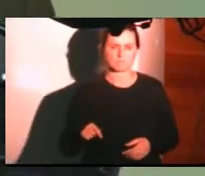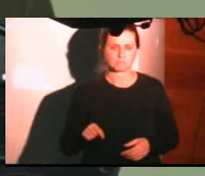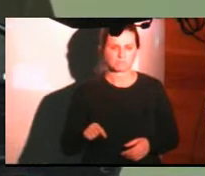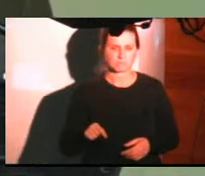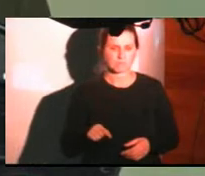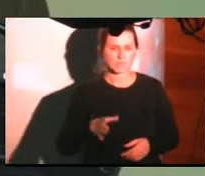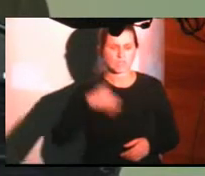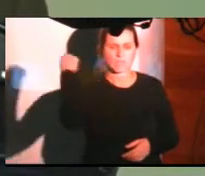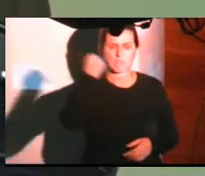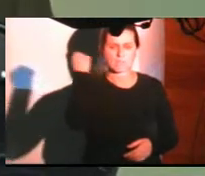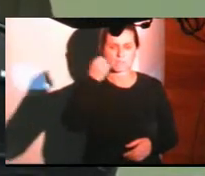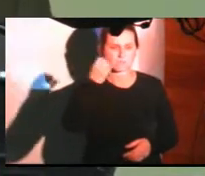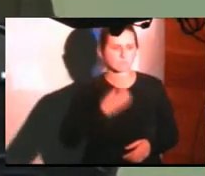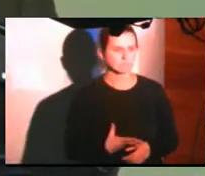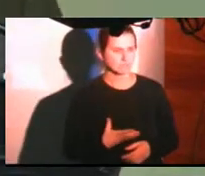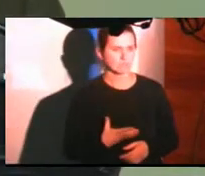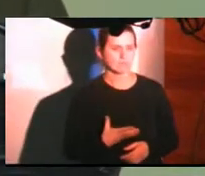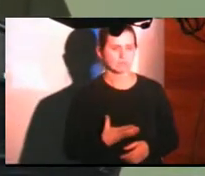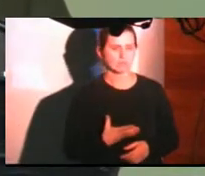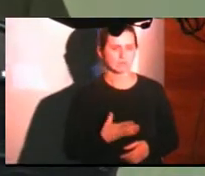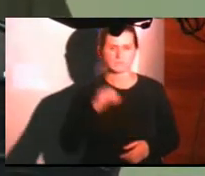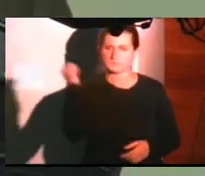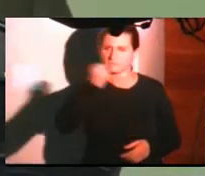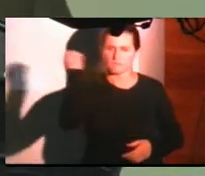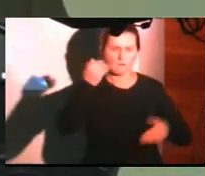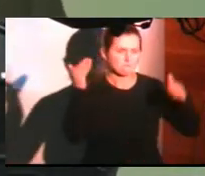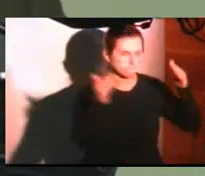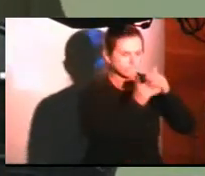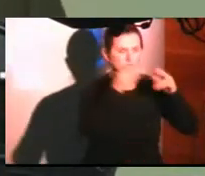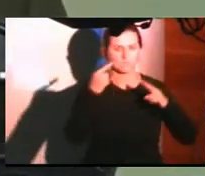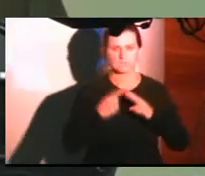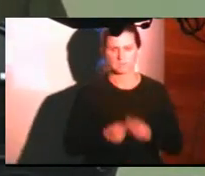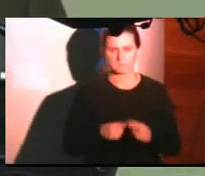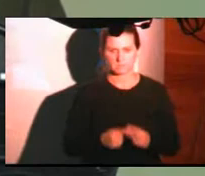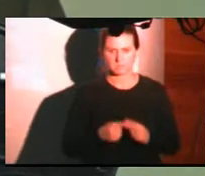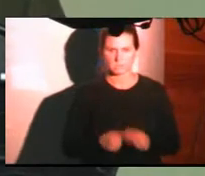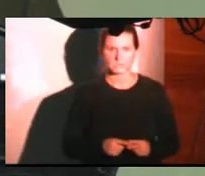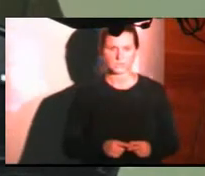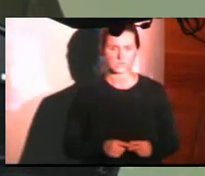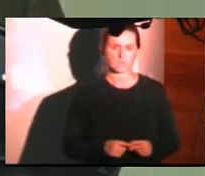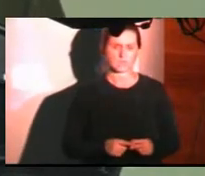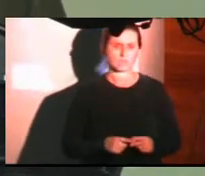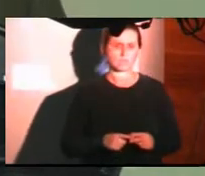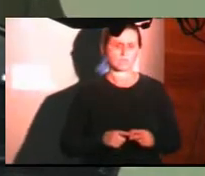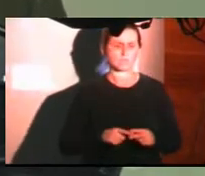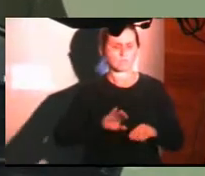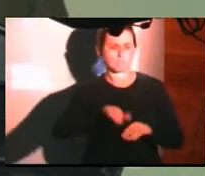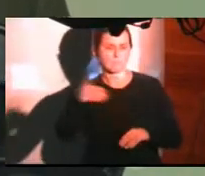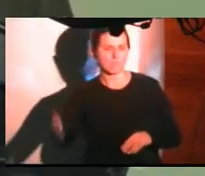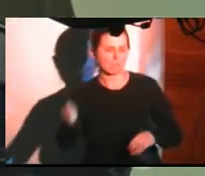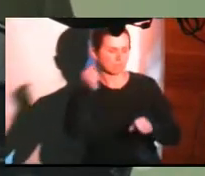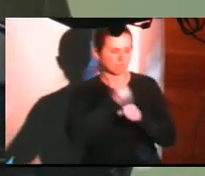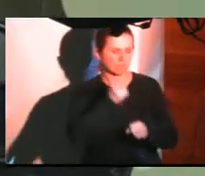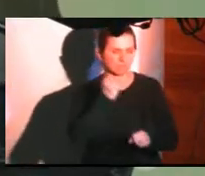Y le damos la importancia central que tiene la tecnología a partir del trabajo que han